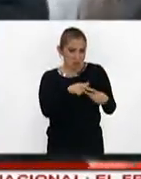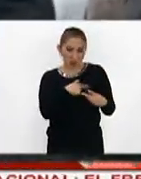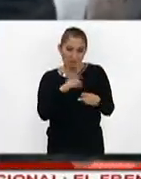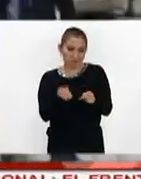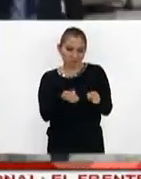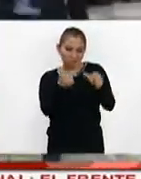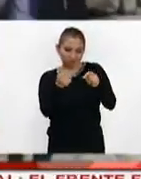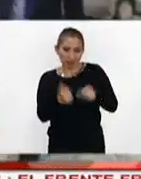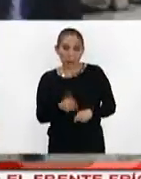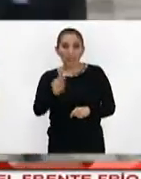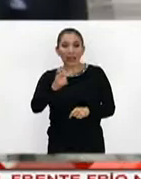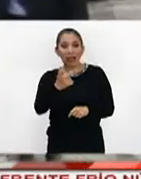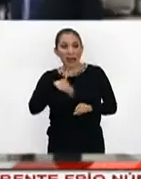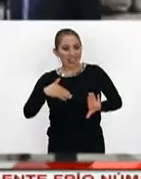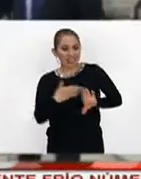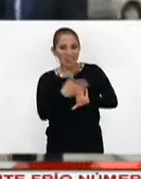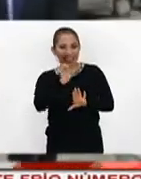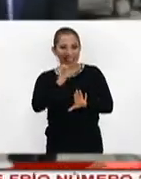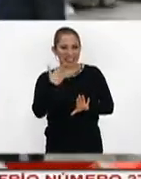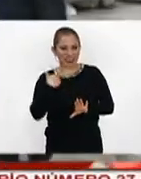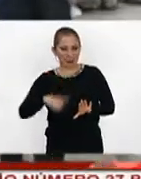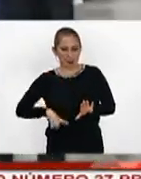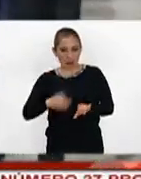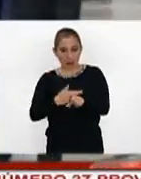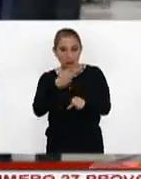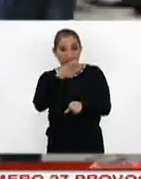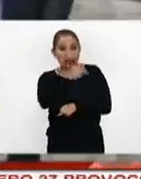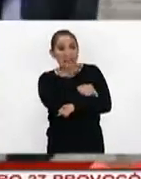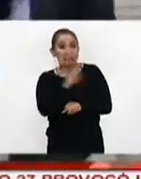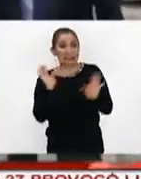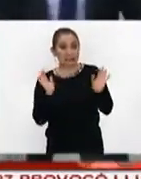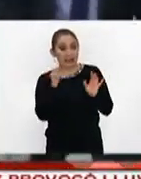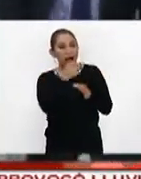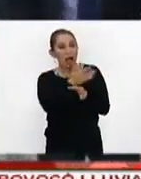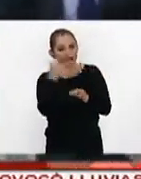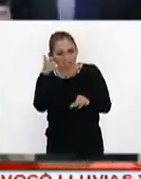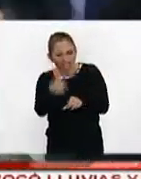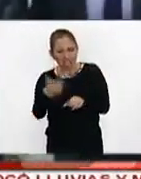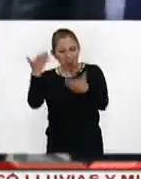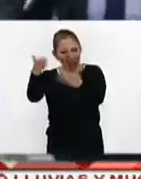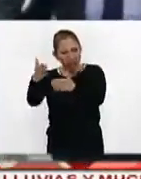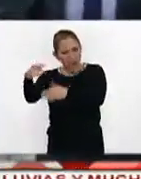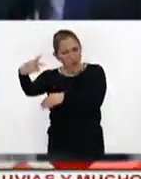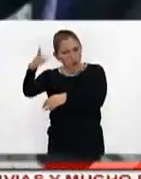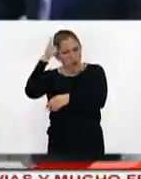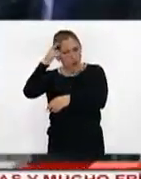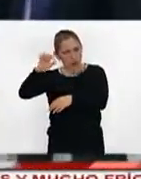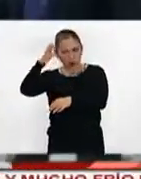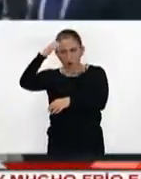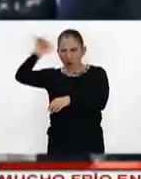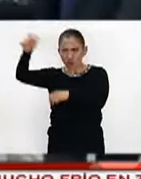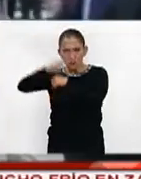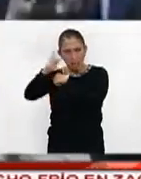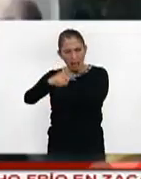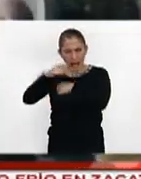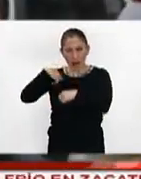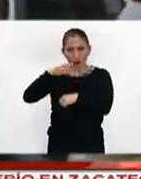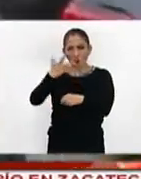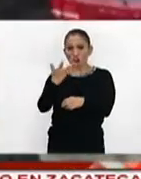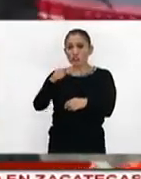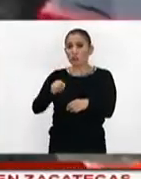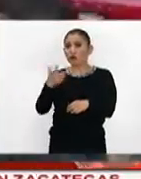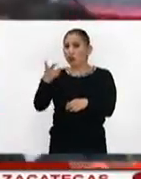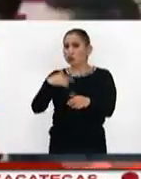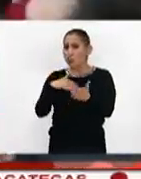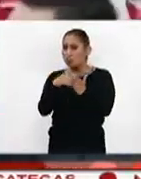legales. La PGR acusó al exmandatario porque, supuestamente, se detectaron cuentas de su propiedad en el extranjero por un monto de